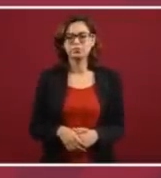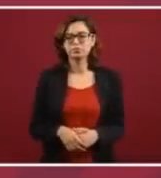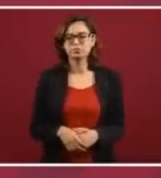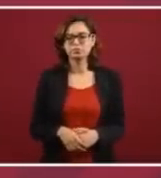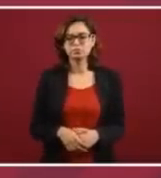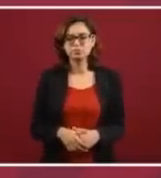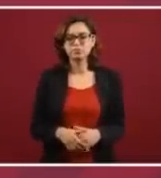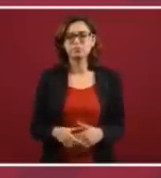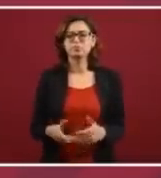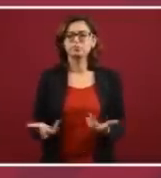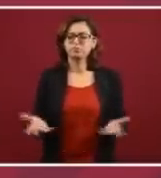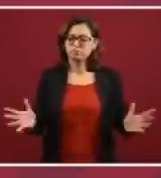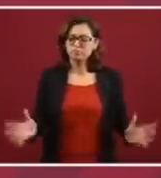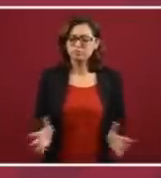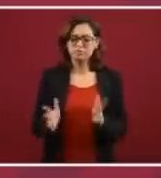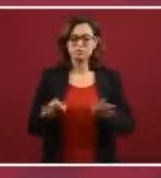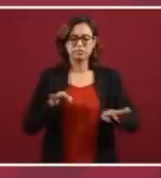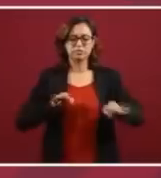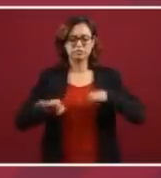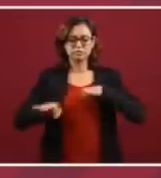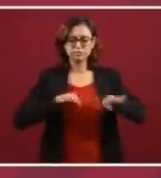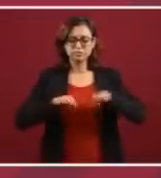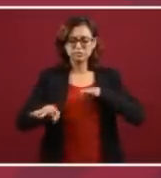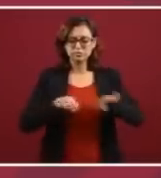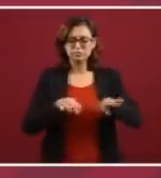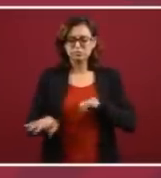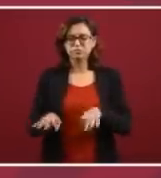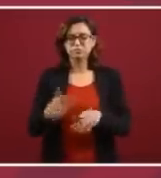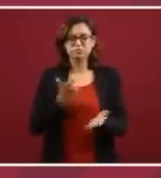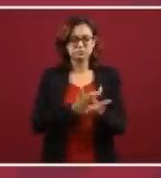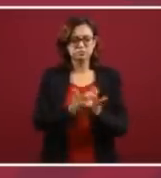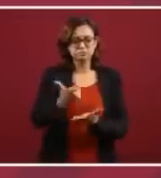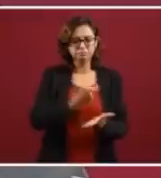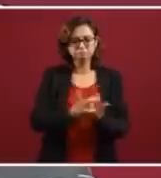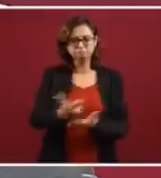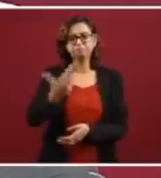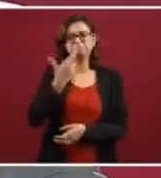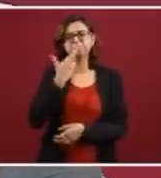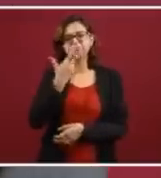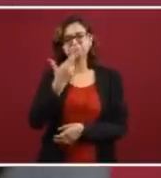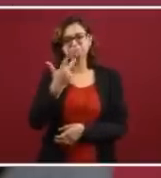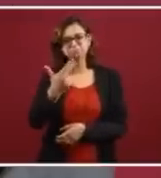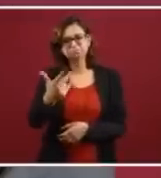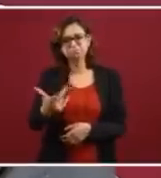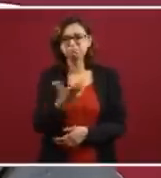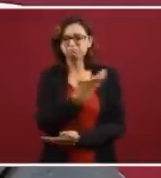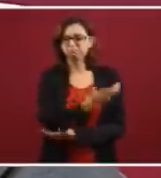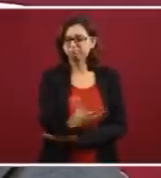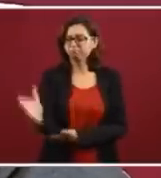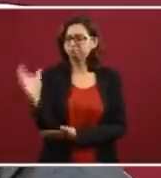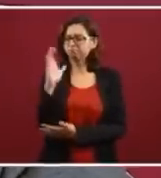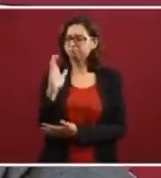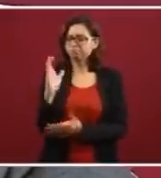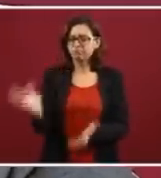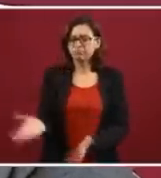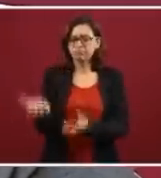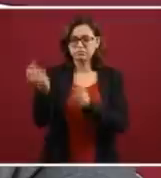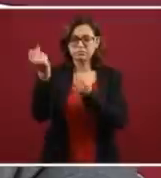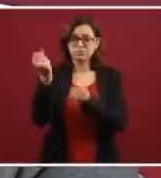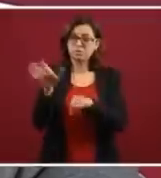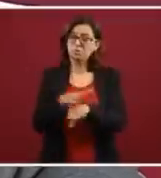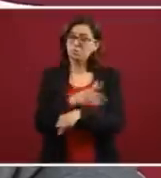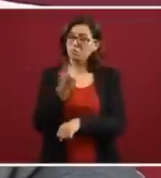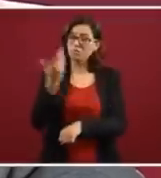haya trabajo, que mejoren los salarios, que se rescate al campo del abandono en que